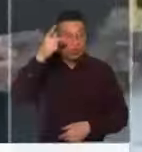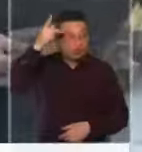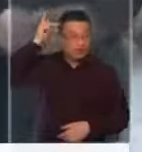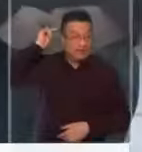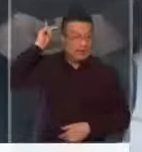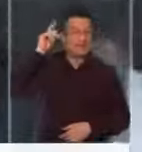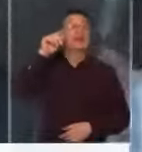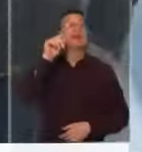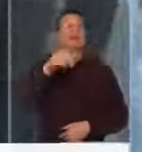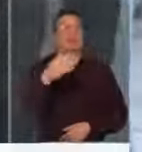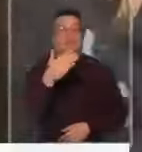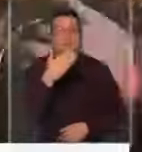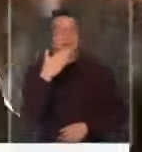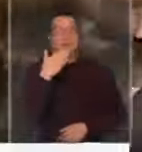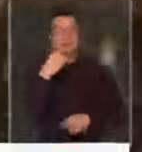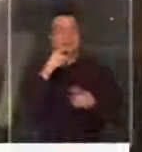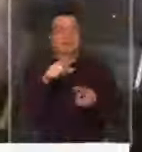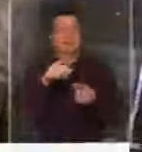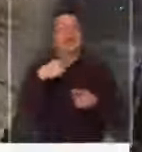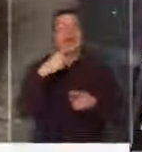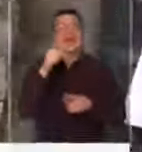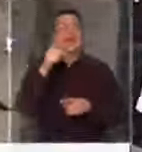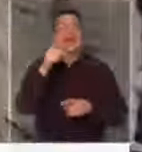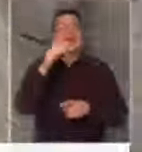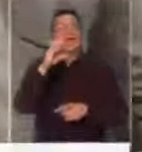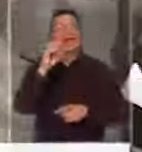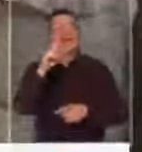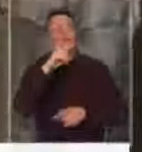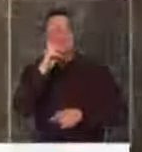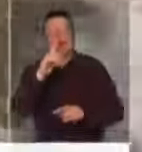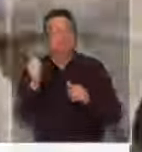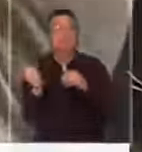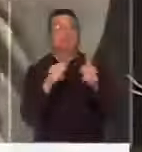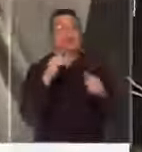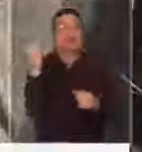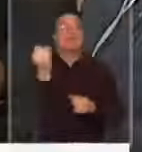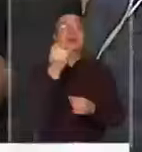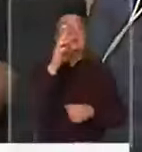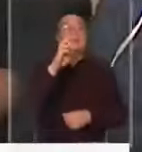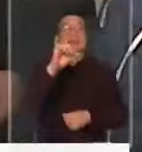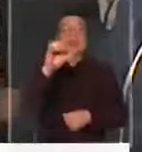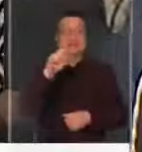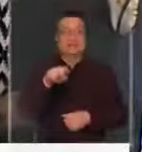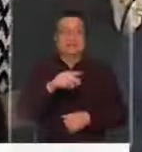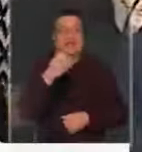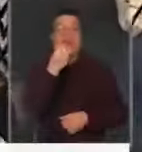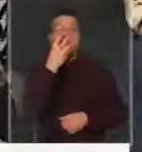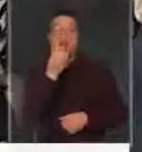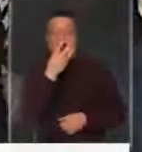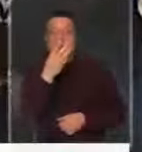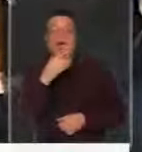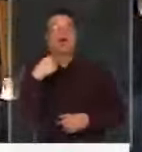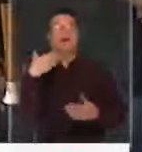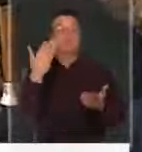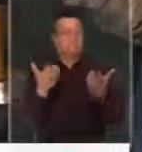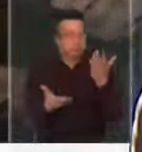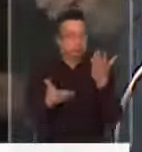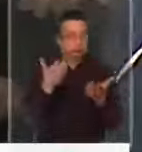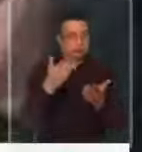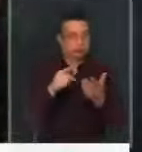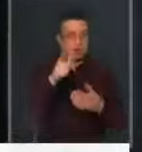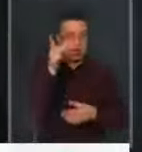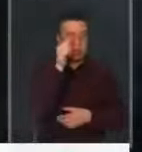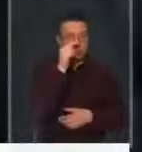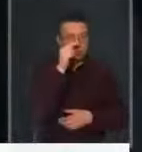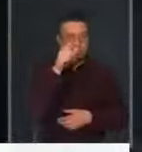amplio margen en Puente Alto y Rodolfo Carter logró imponer al independiente Daniel Reyes en la Florida. Balances de cara a la batalla electoral de octubre,